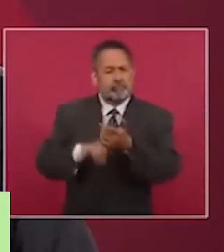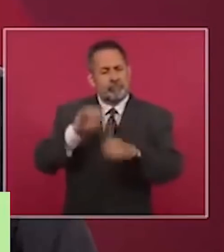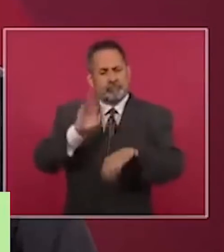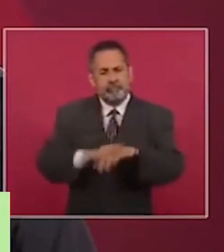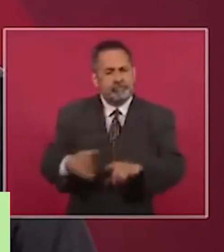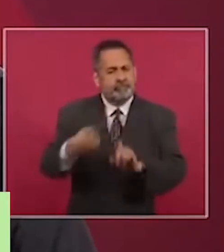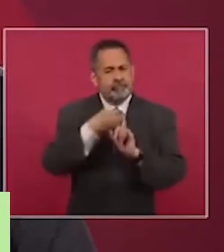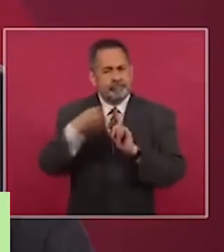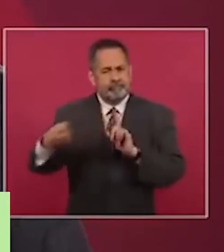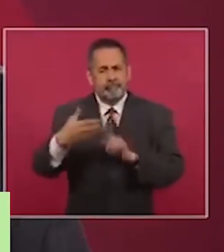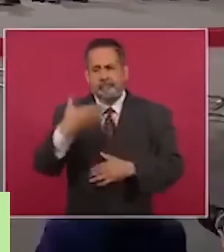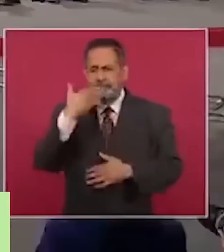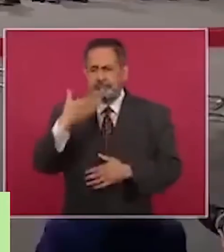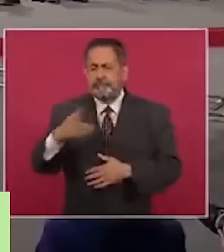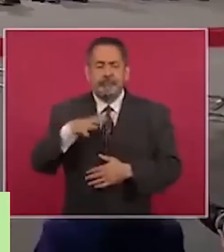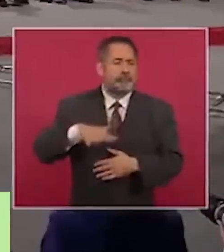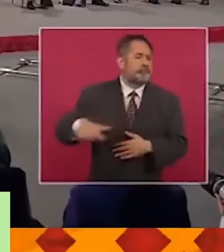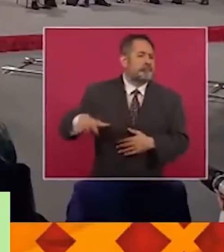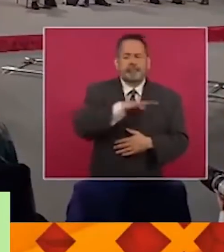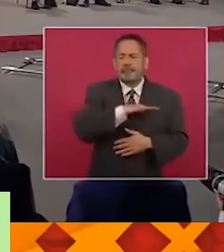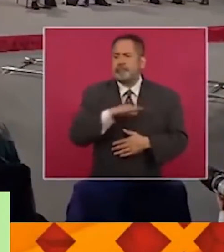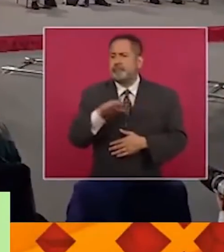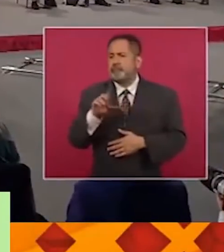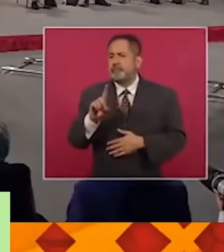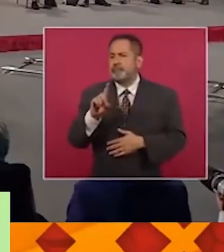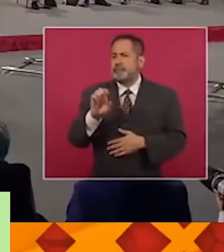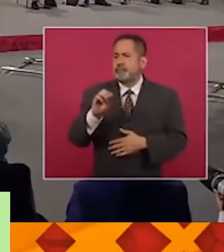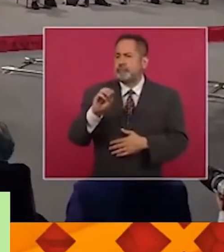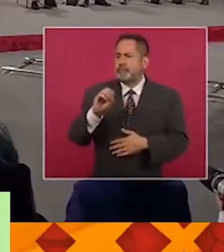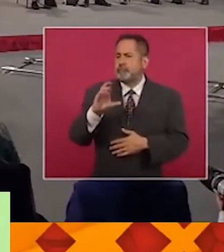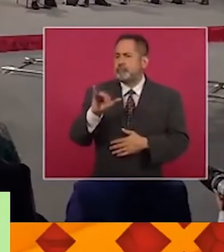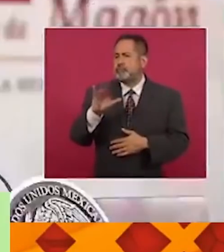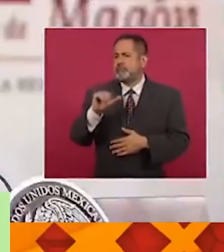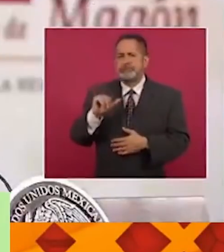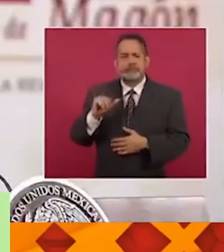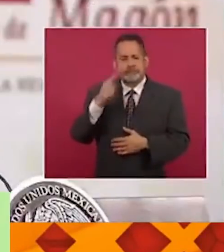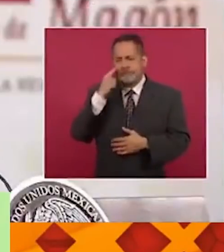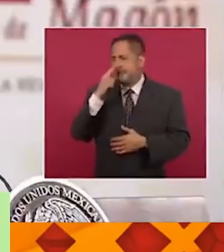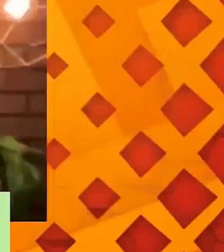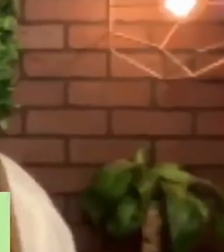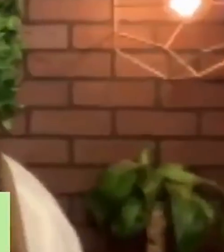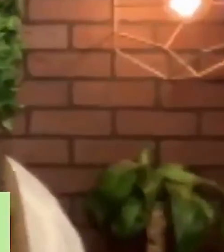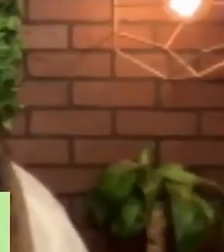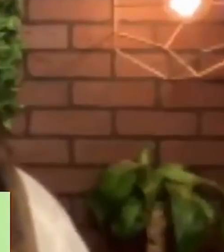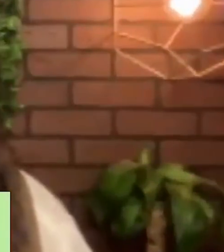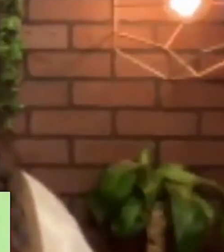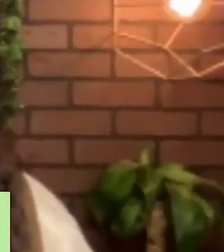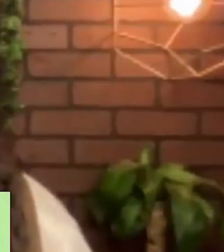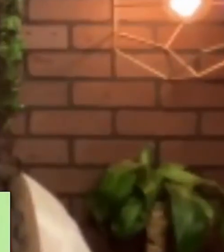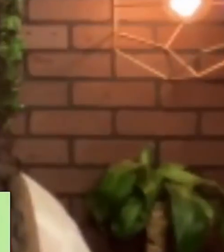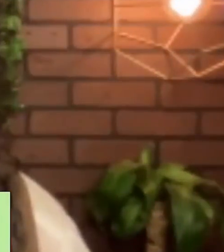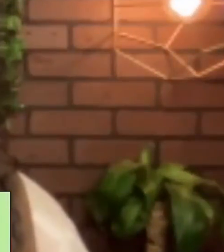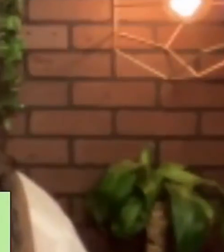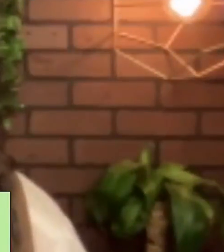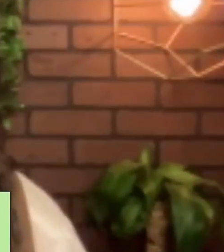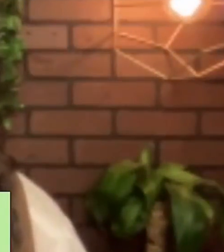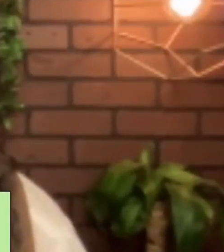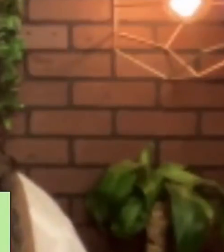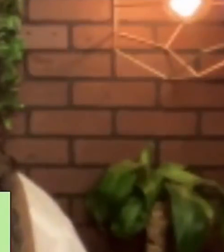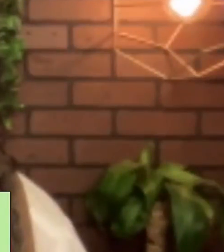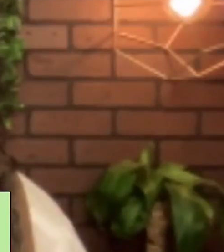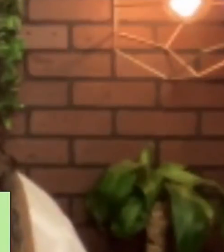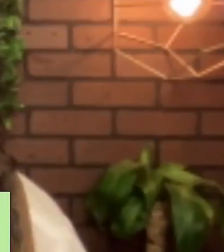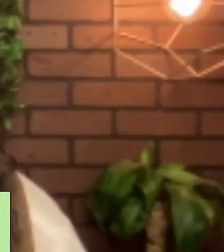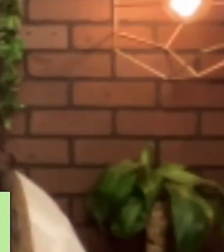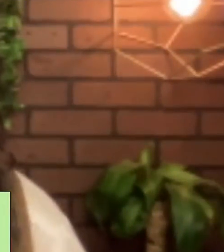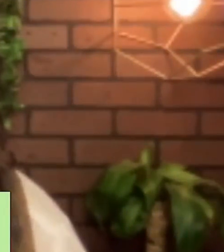normalice la vida democrática en el país con la participación directa. Es esa es, ¿no? Como la parte